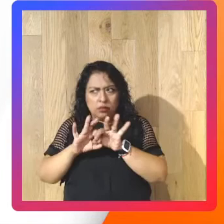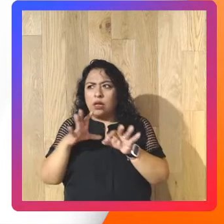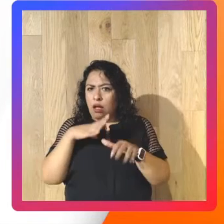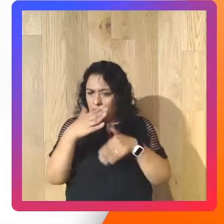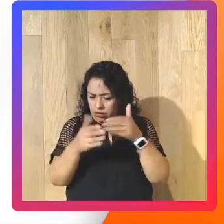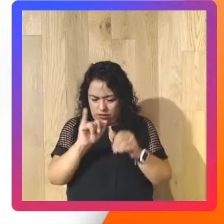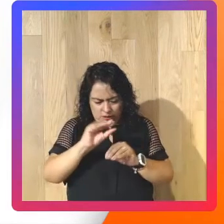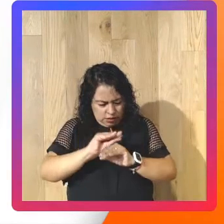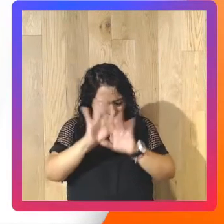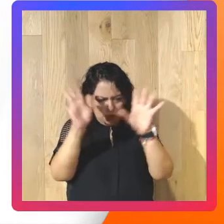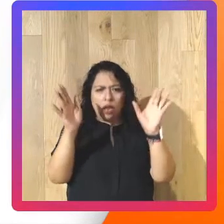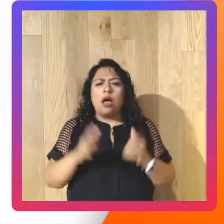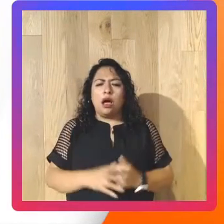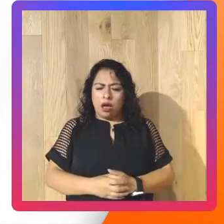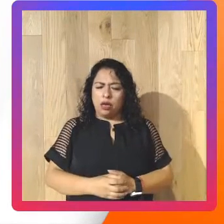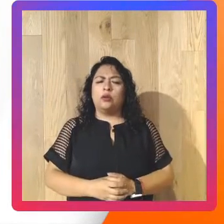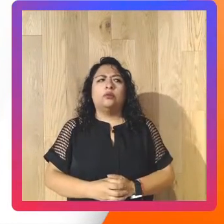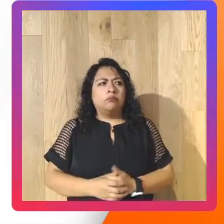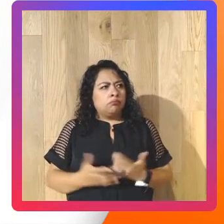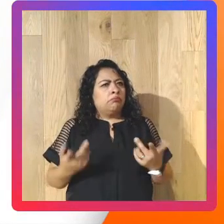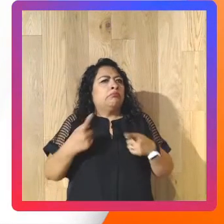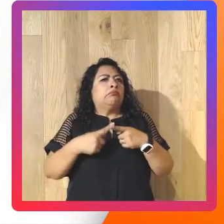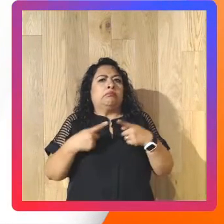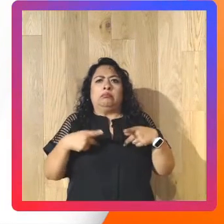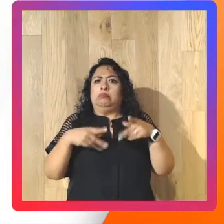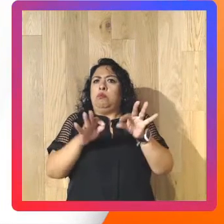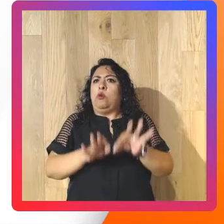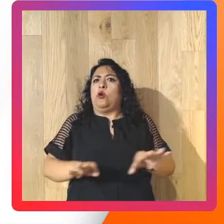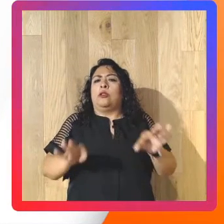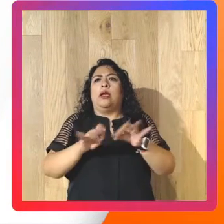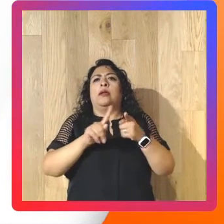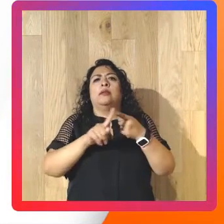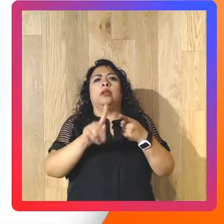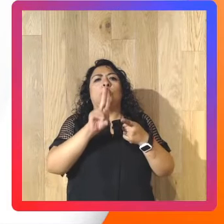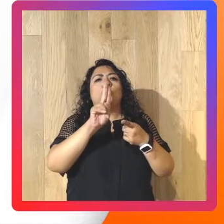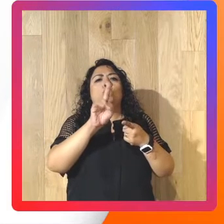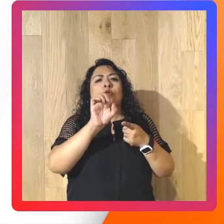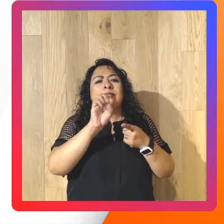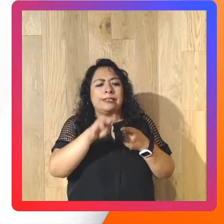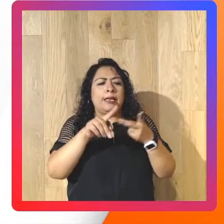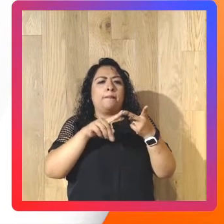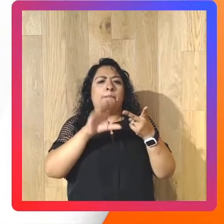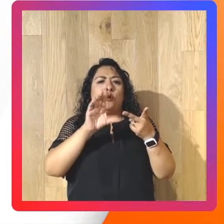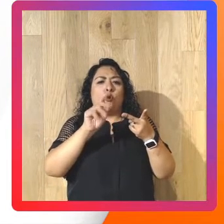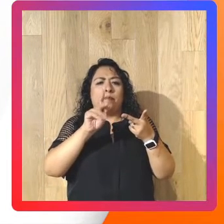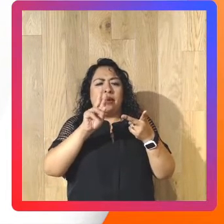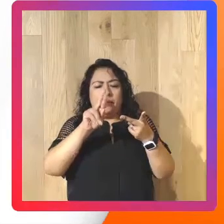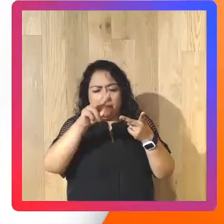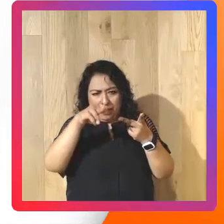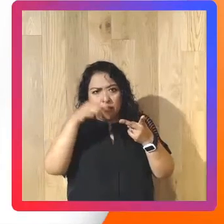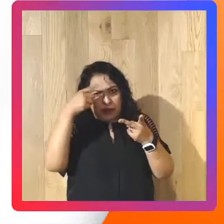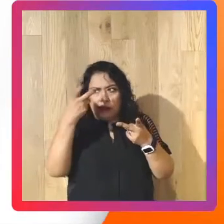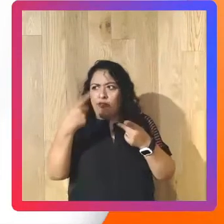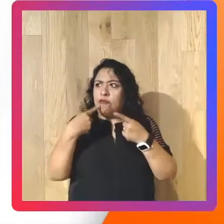por supuesto, insisto, jugadores claves como es SUSEM, como es Coparmex, para poder